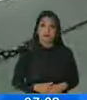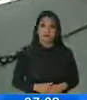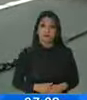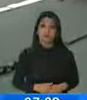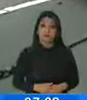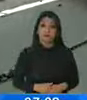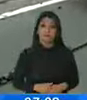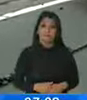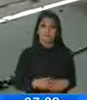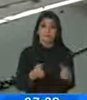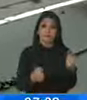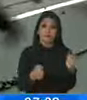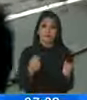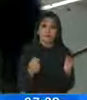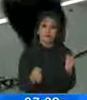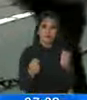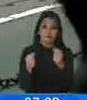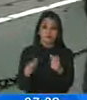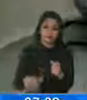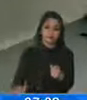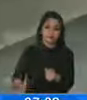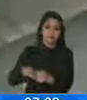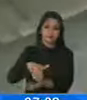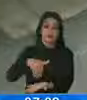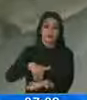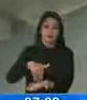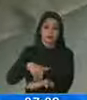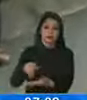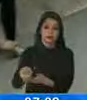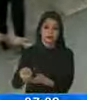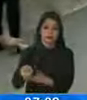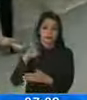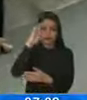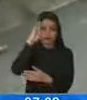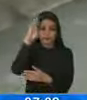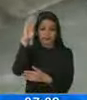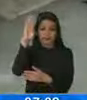Los vehículos fueron trasladados hasta los patios de retención vehicular